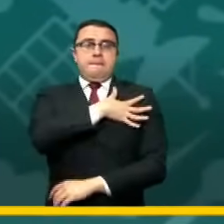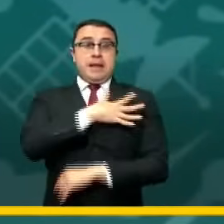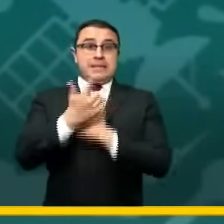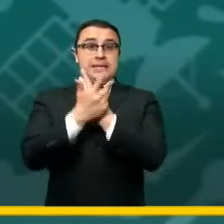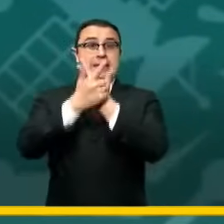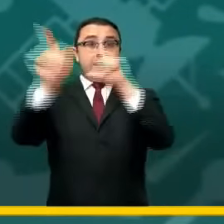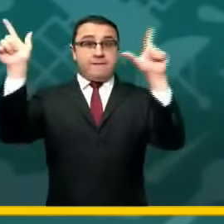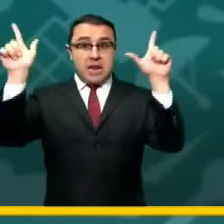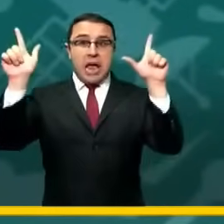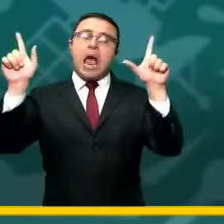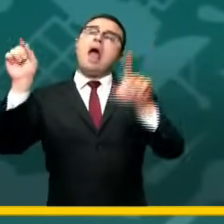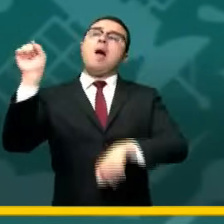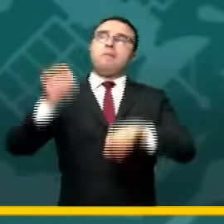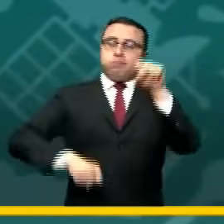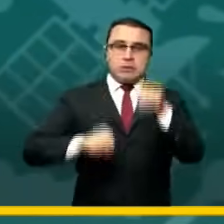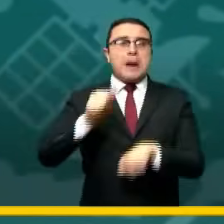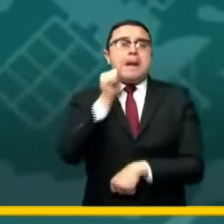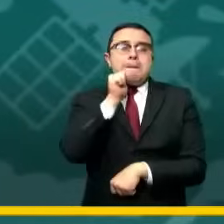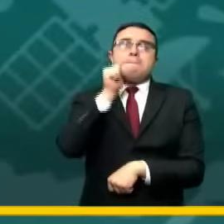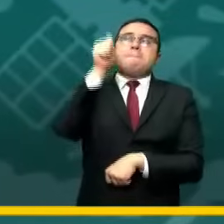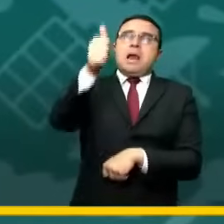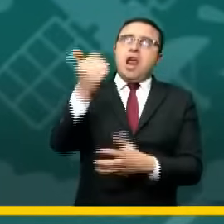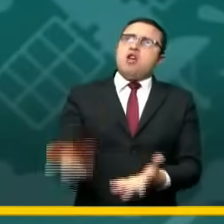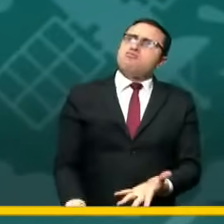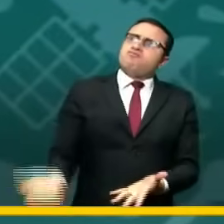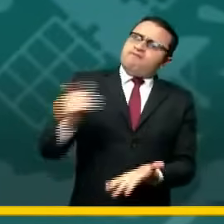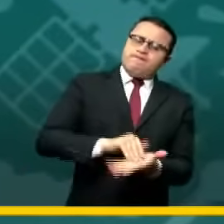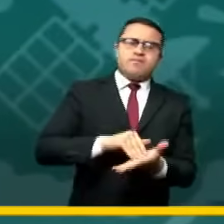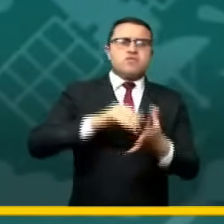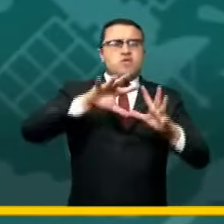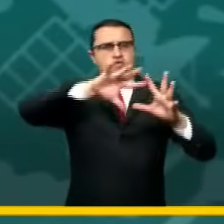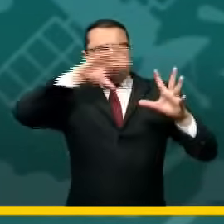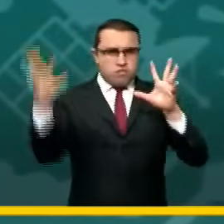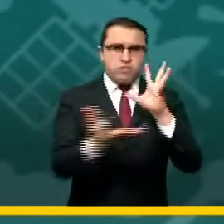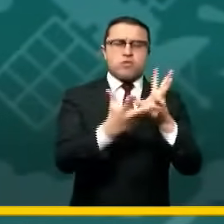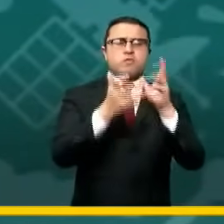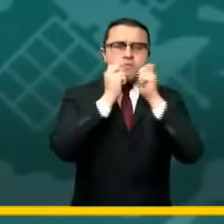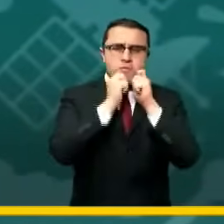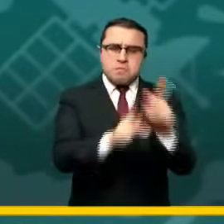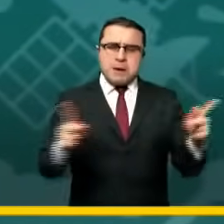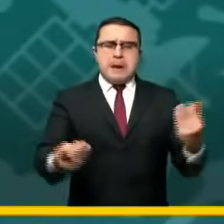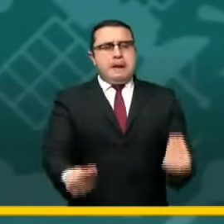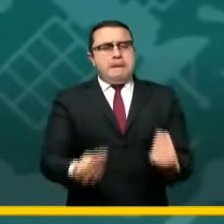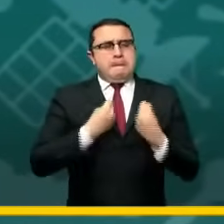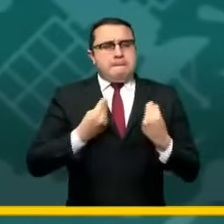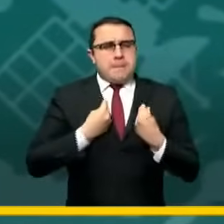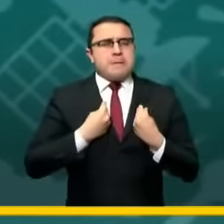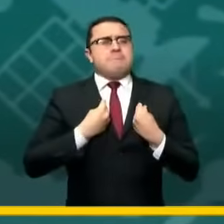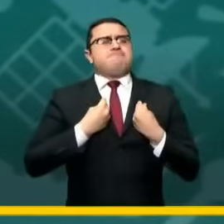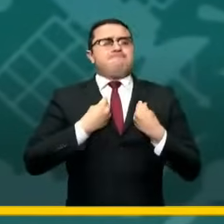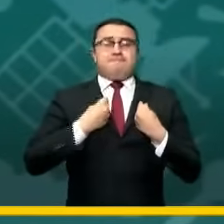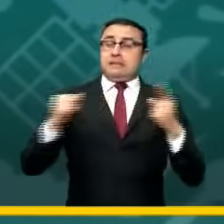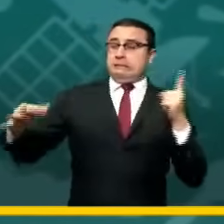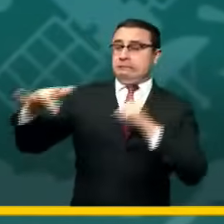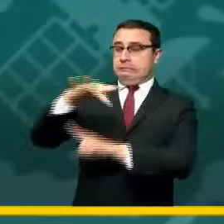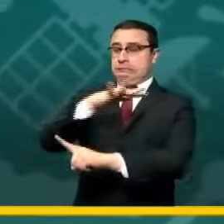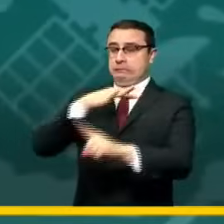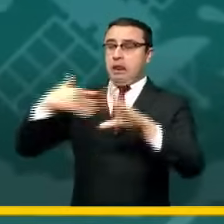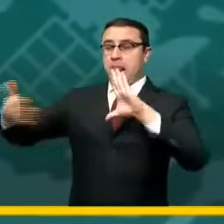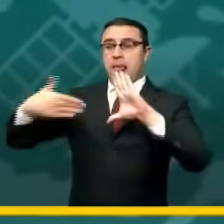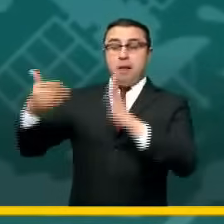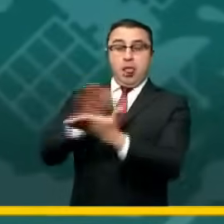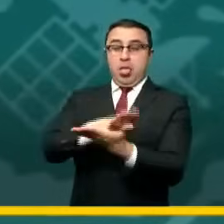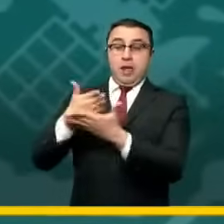hoy, podremos ver mañana resurgir una humanidad viva en medio de los despojos de la